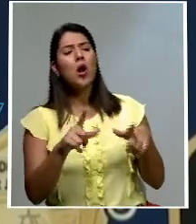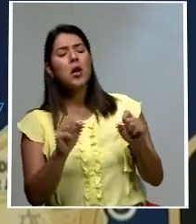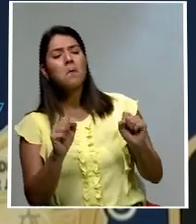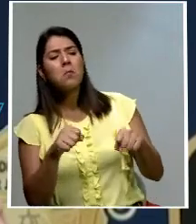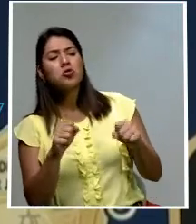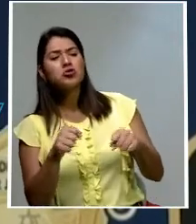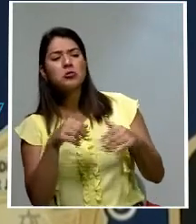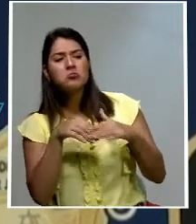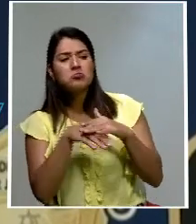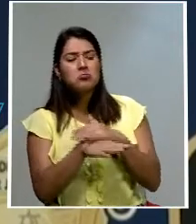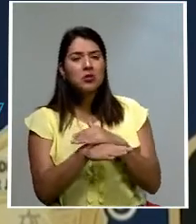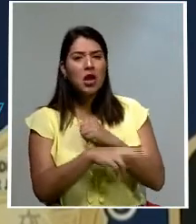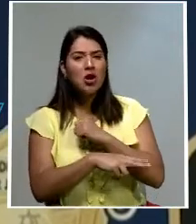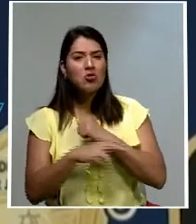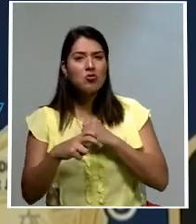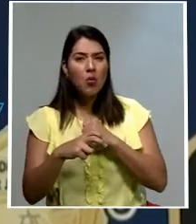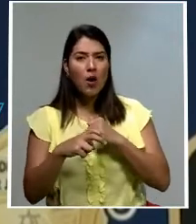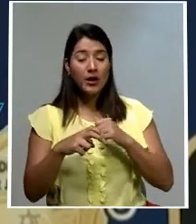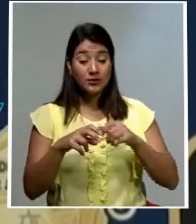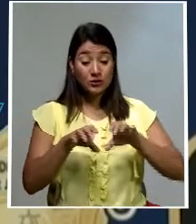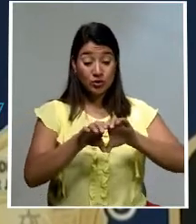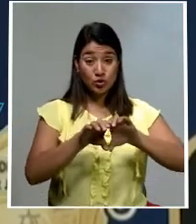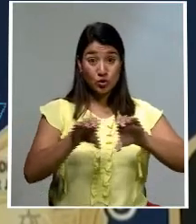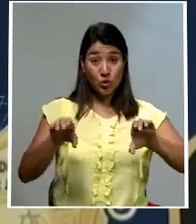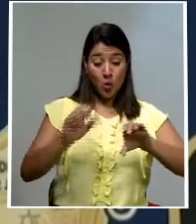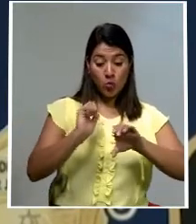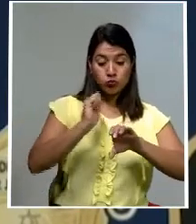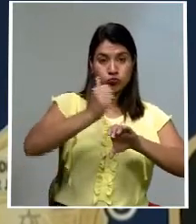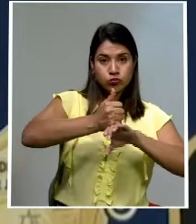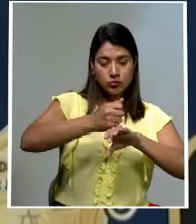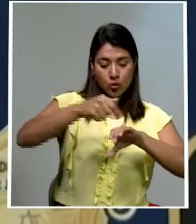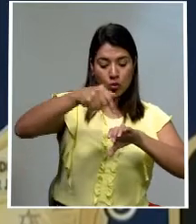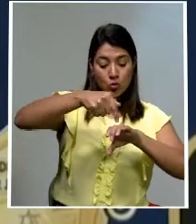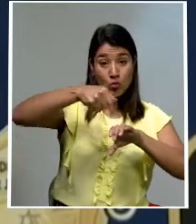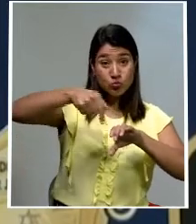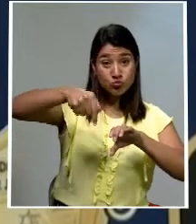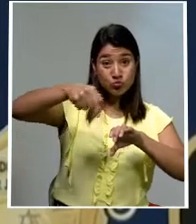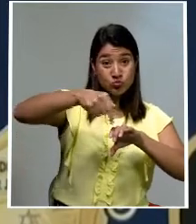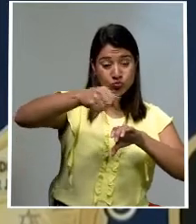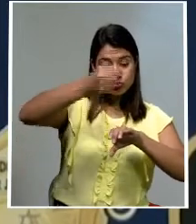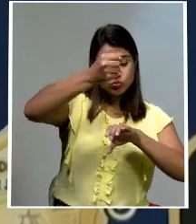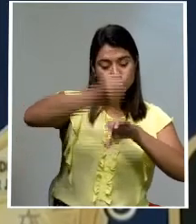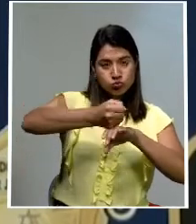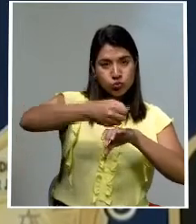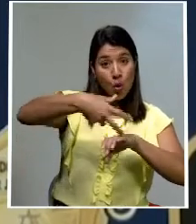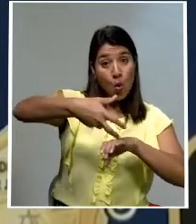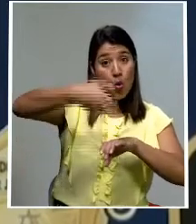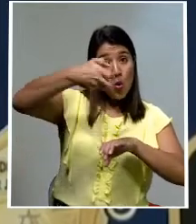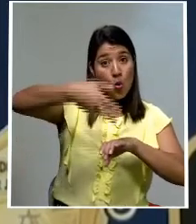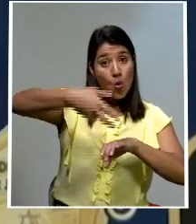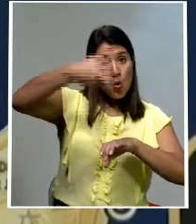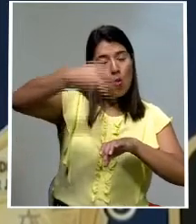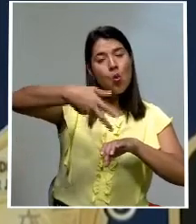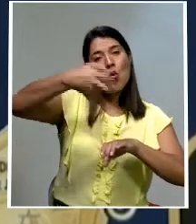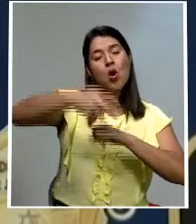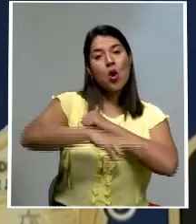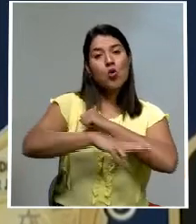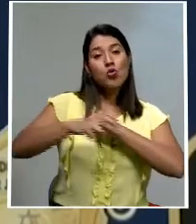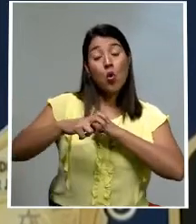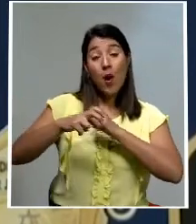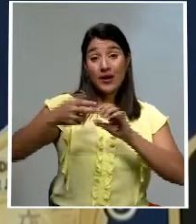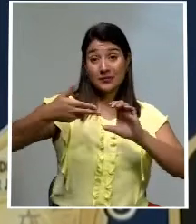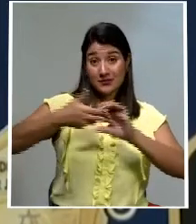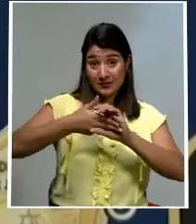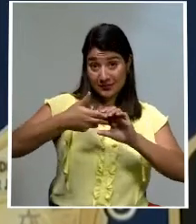abordaje, instalar tomas ilegales, sustraer combustible y trasladarlo